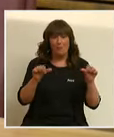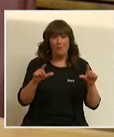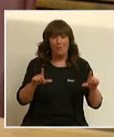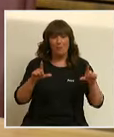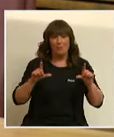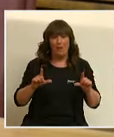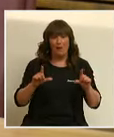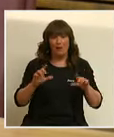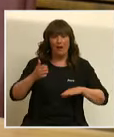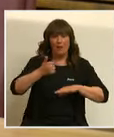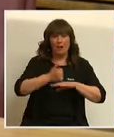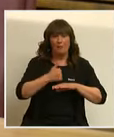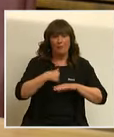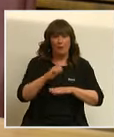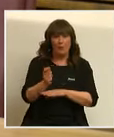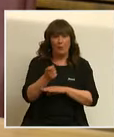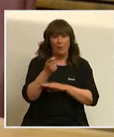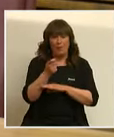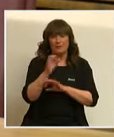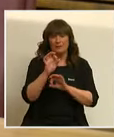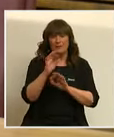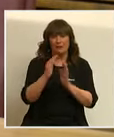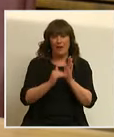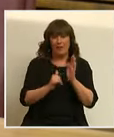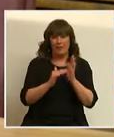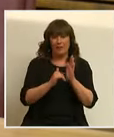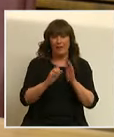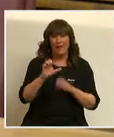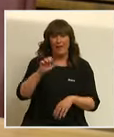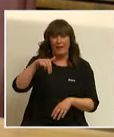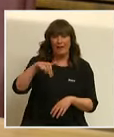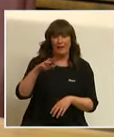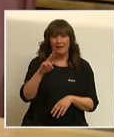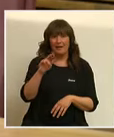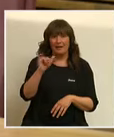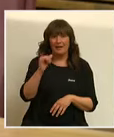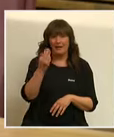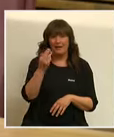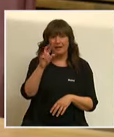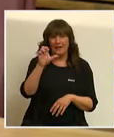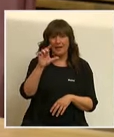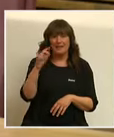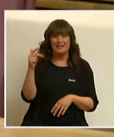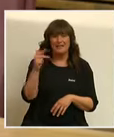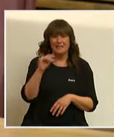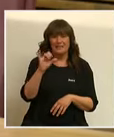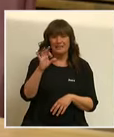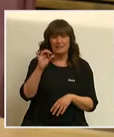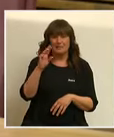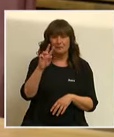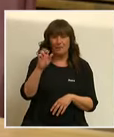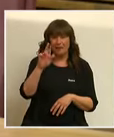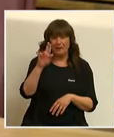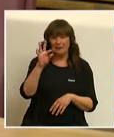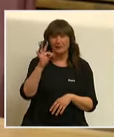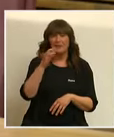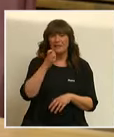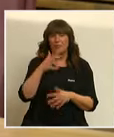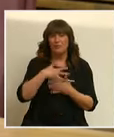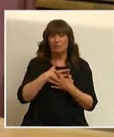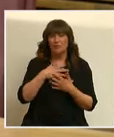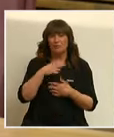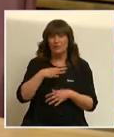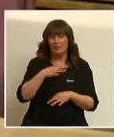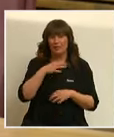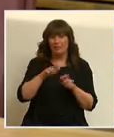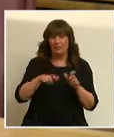Bombers de València, el senyor Enrique Gisbert, i la representant de l'Agrupació de Voluntaris Civils de l'Ajuntament de València, la